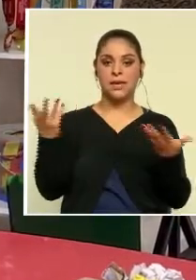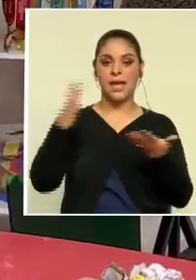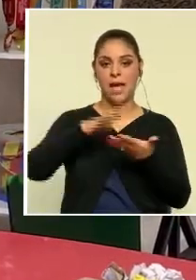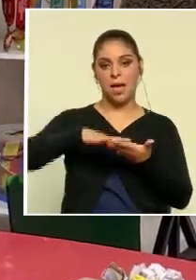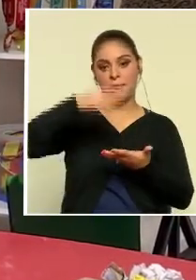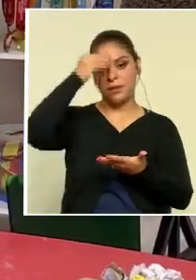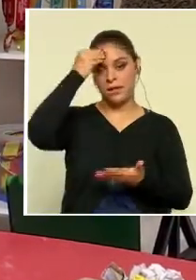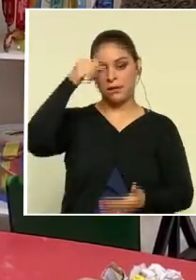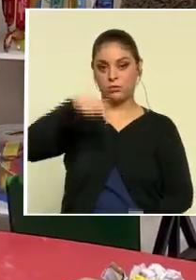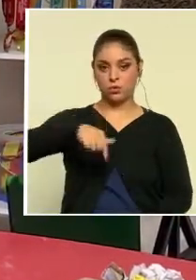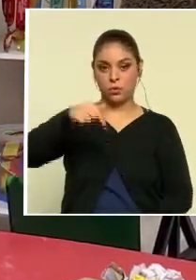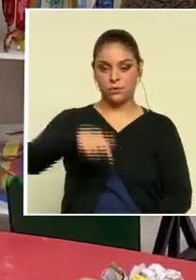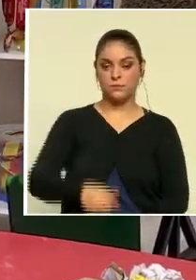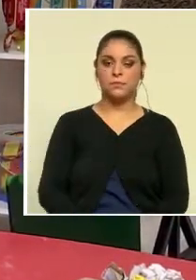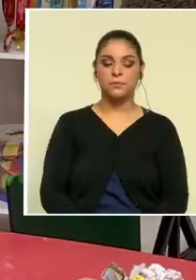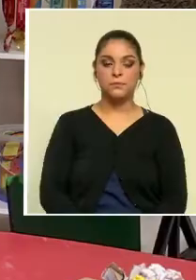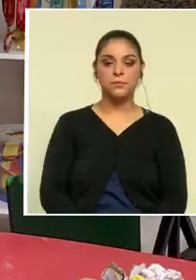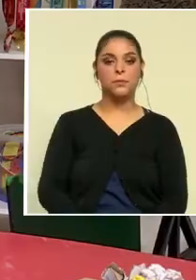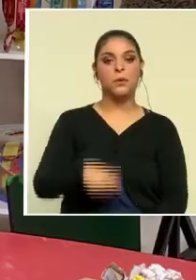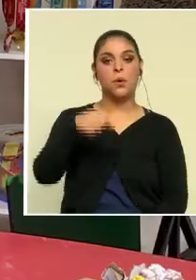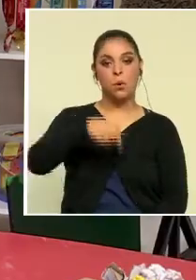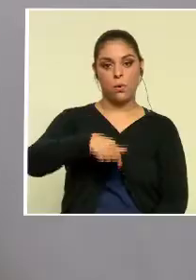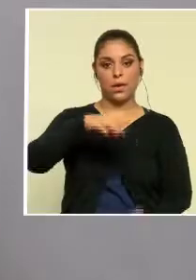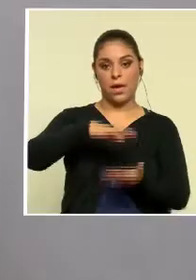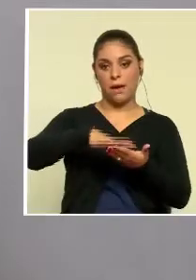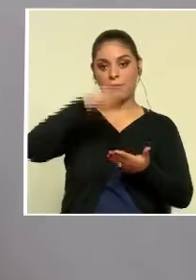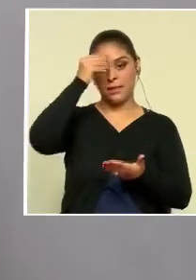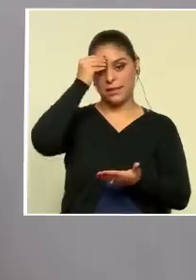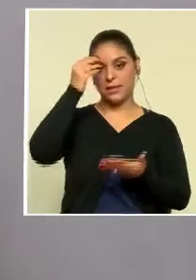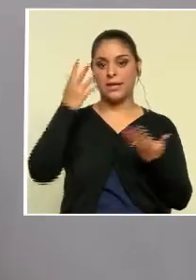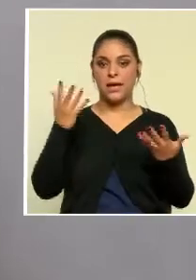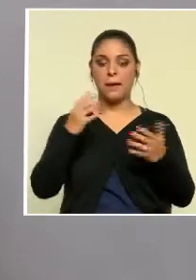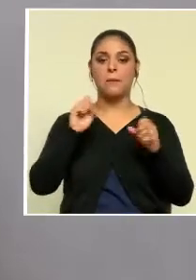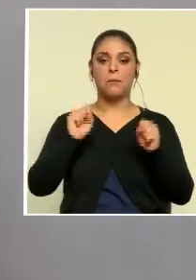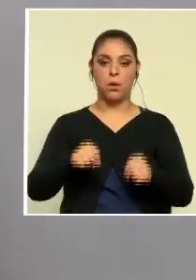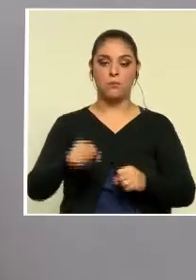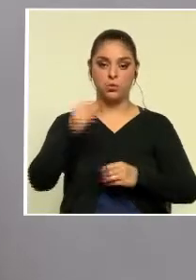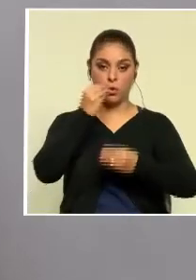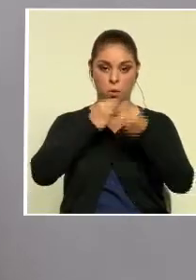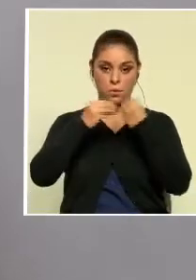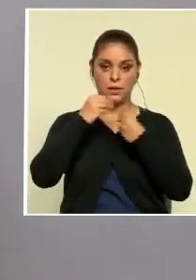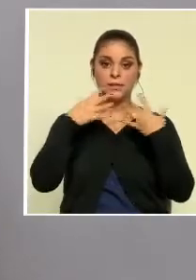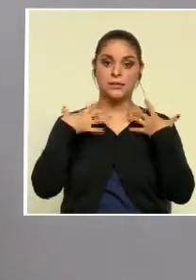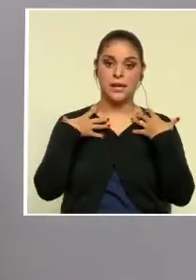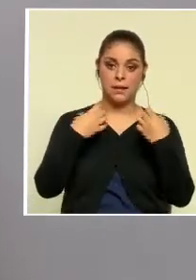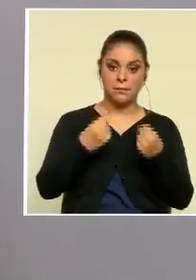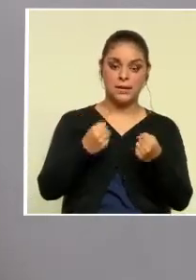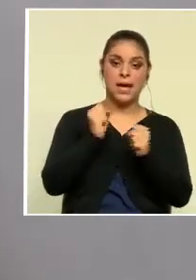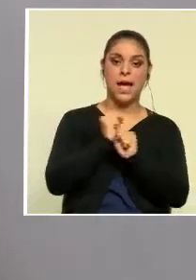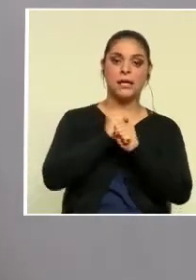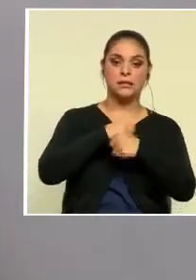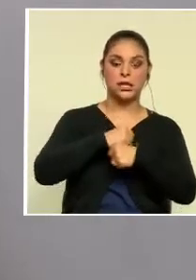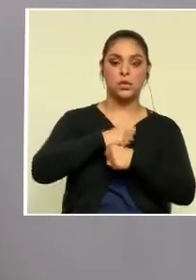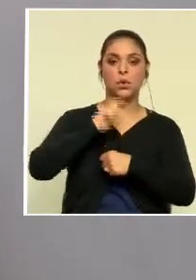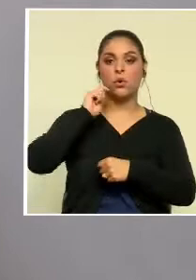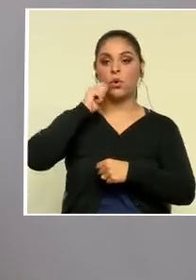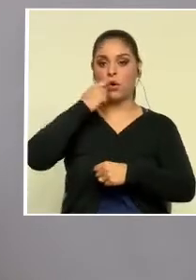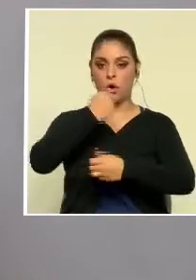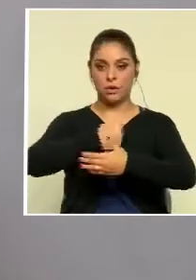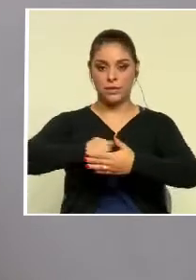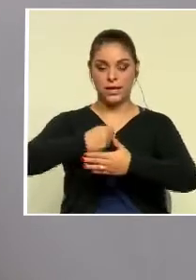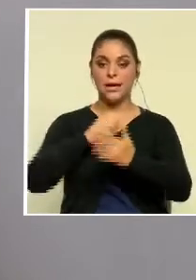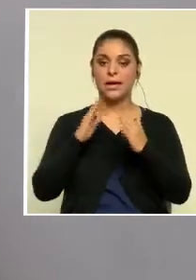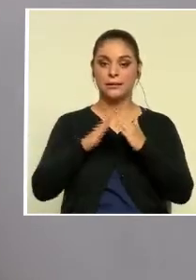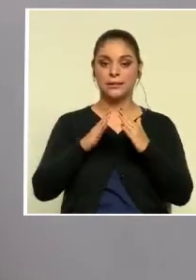hoy hoy aprendí que primero podemos alimentarnos sanamente y haciendo las recetas en casa y también